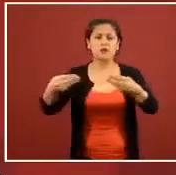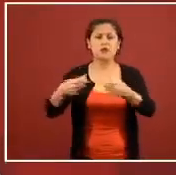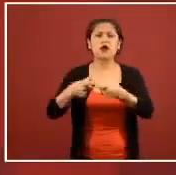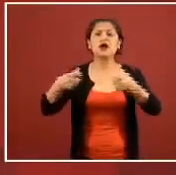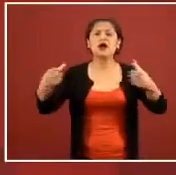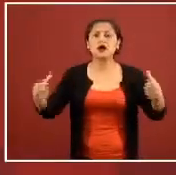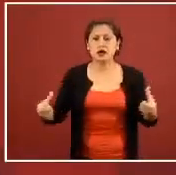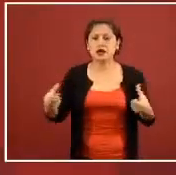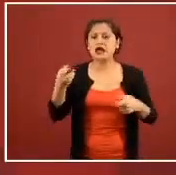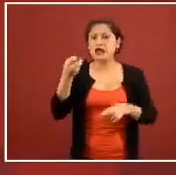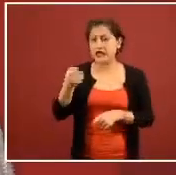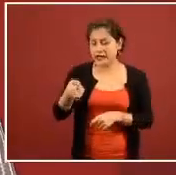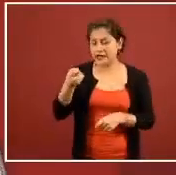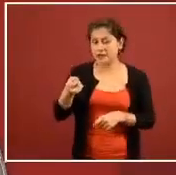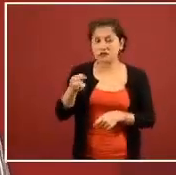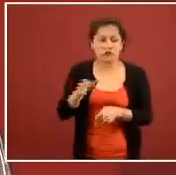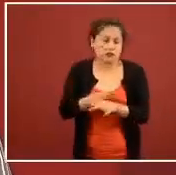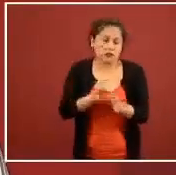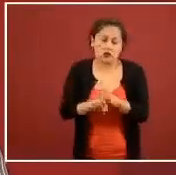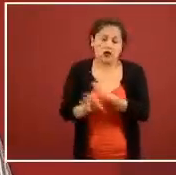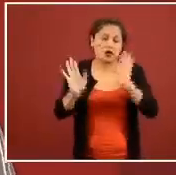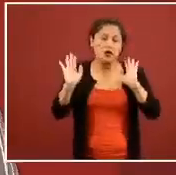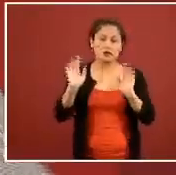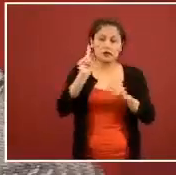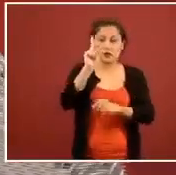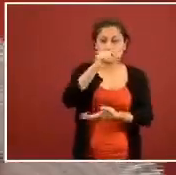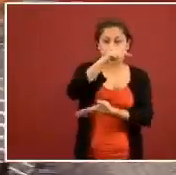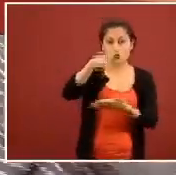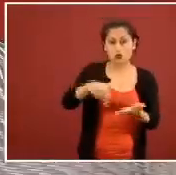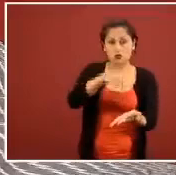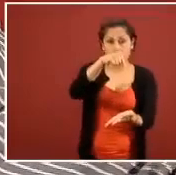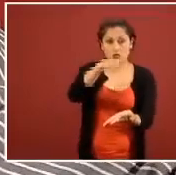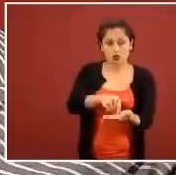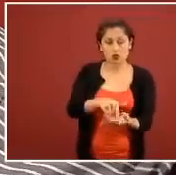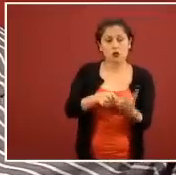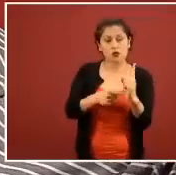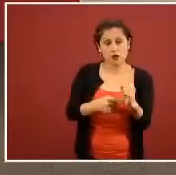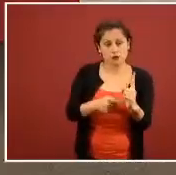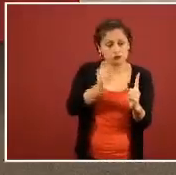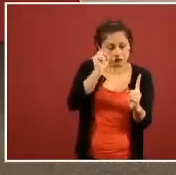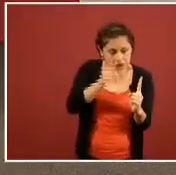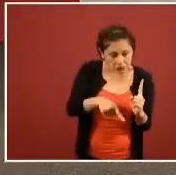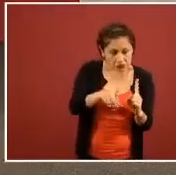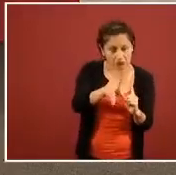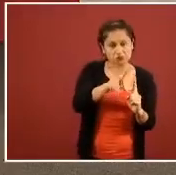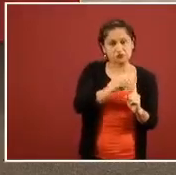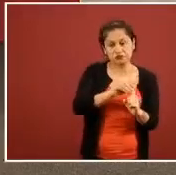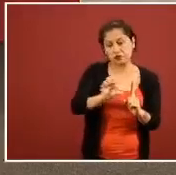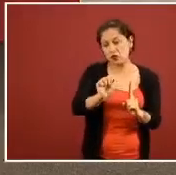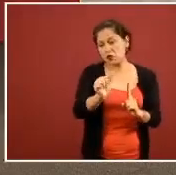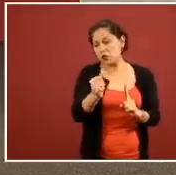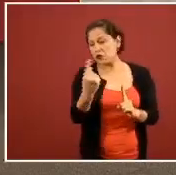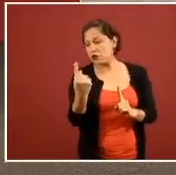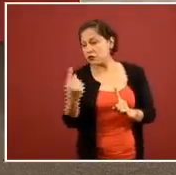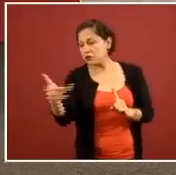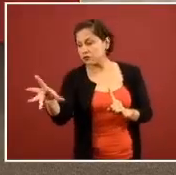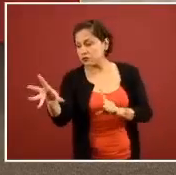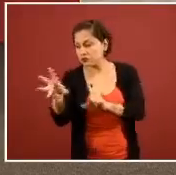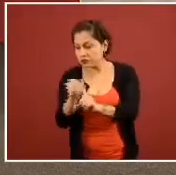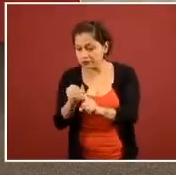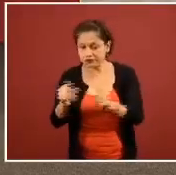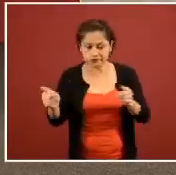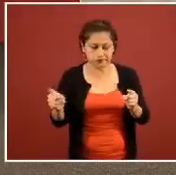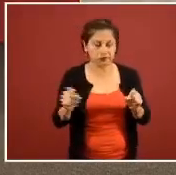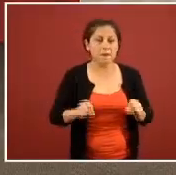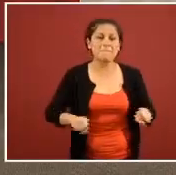zona empieza a existir un brote de origen, otro brote de origen, y de repente hay una interconexión entre los propios